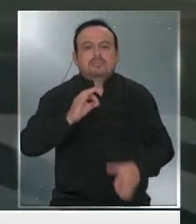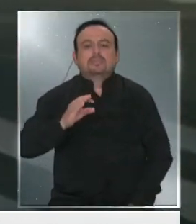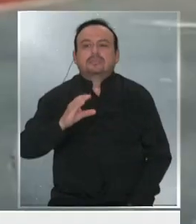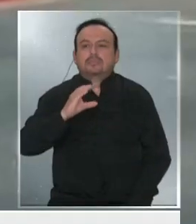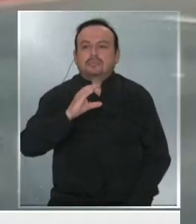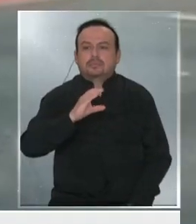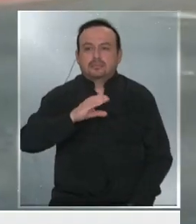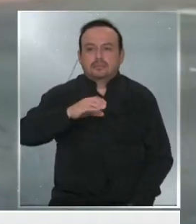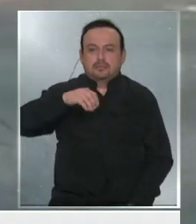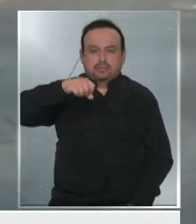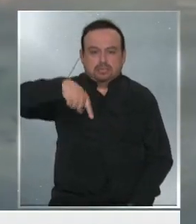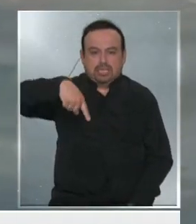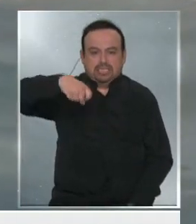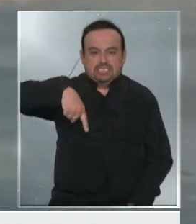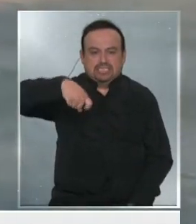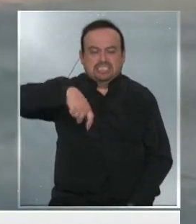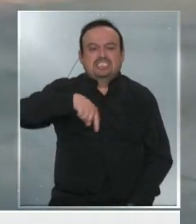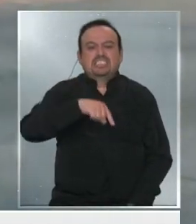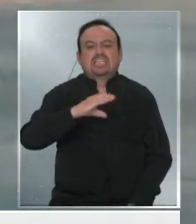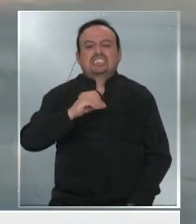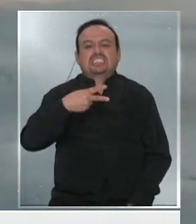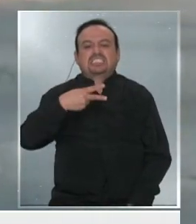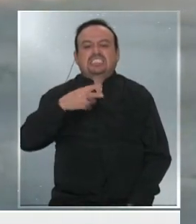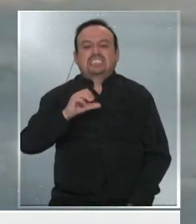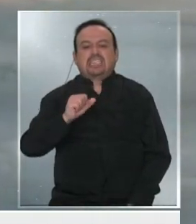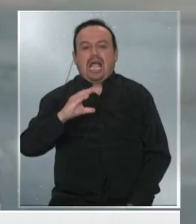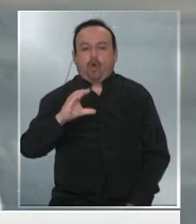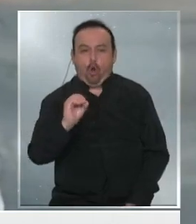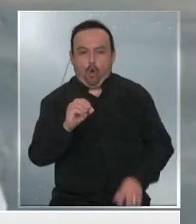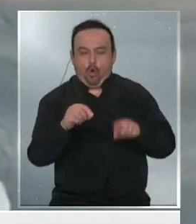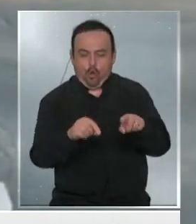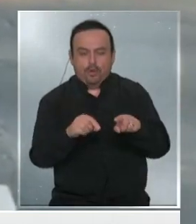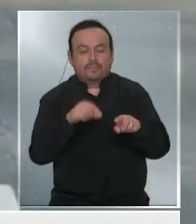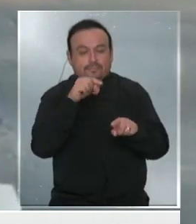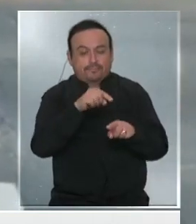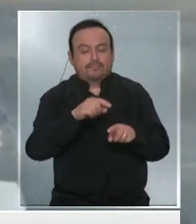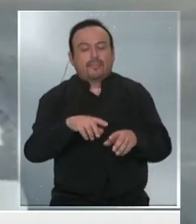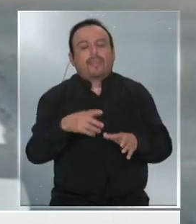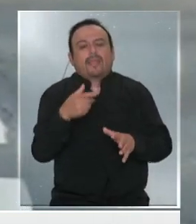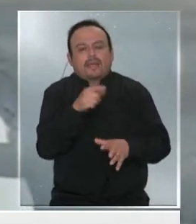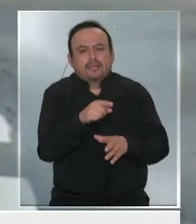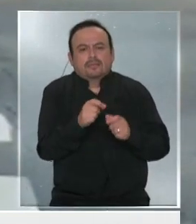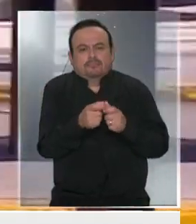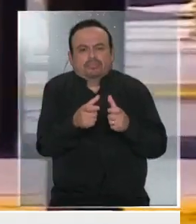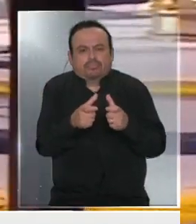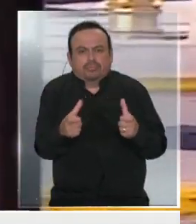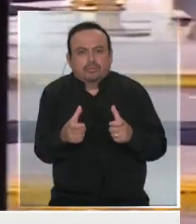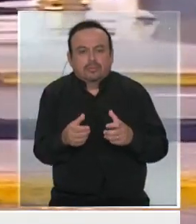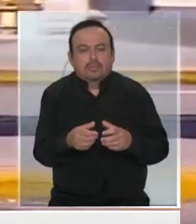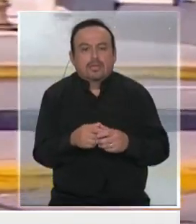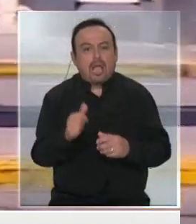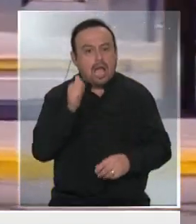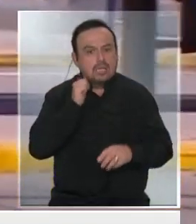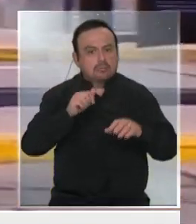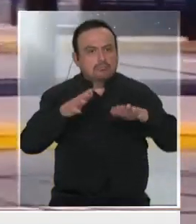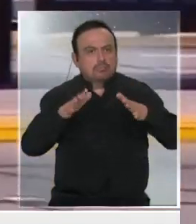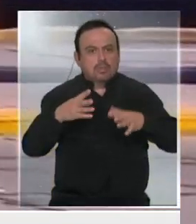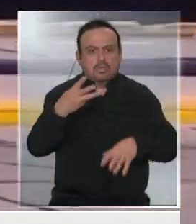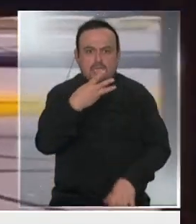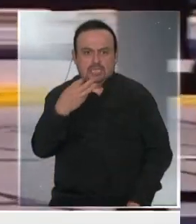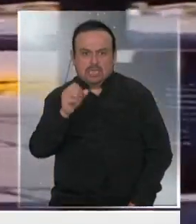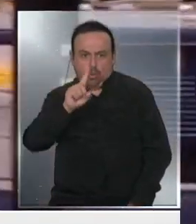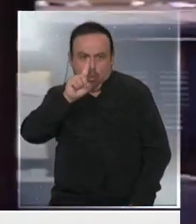8 las muertes. Paralelamente, los contagios van creciendo día a día. Ayer a esta hora teníamos alrededor de